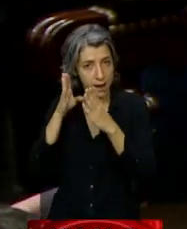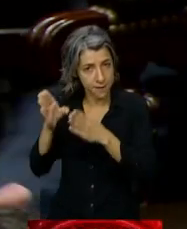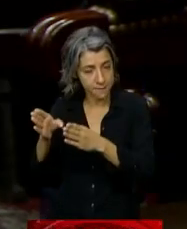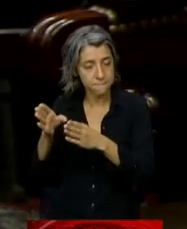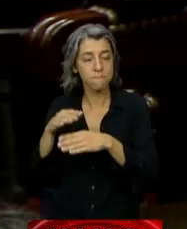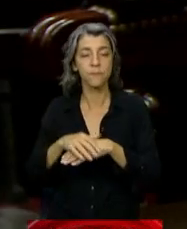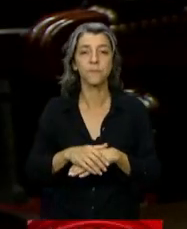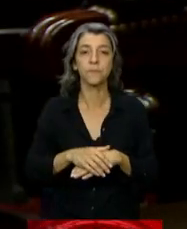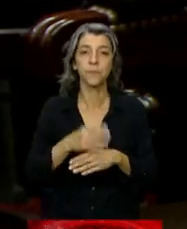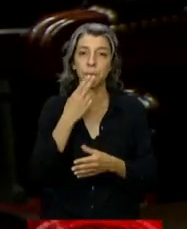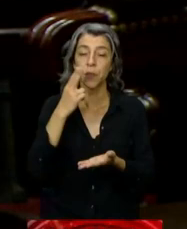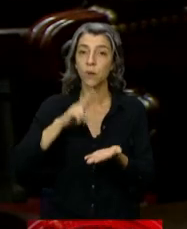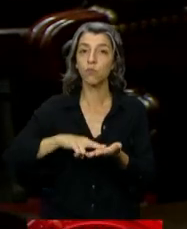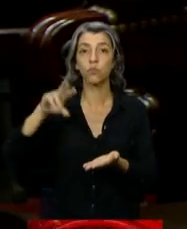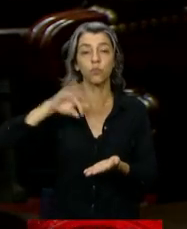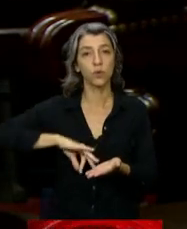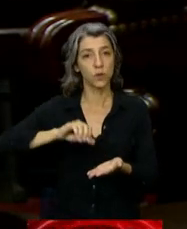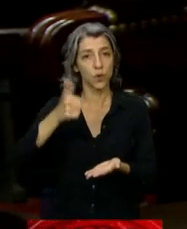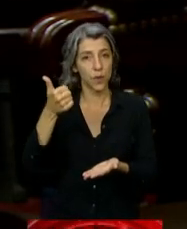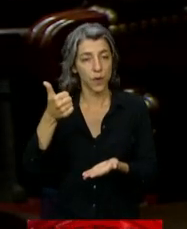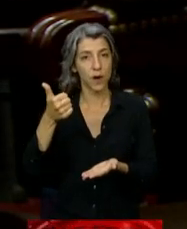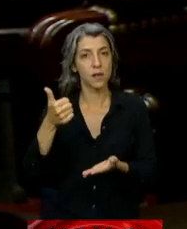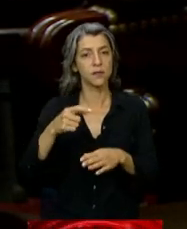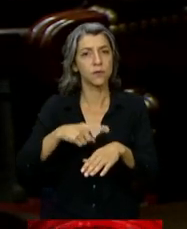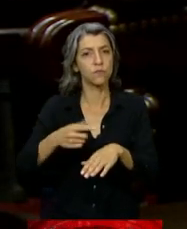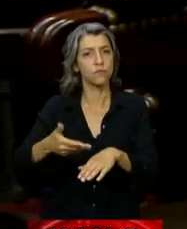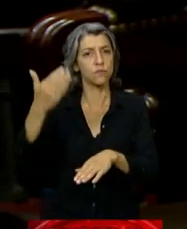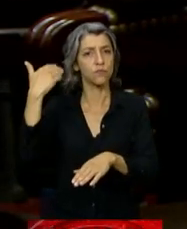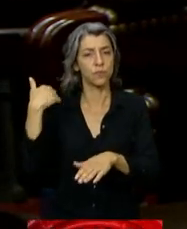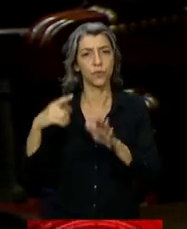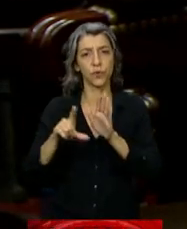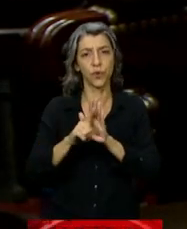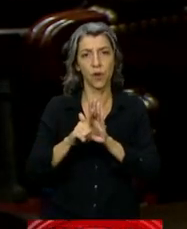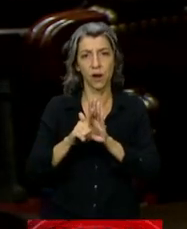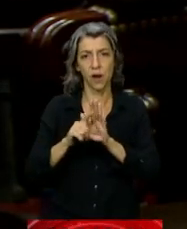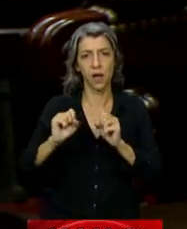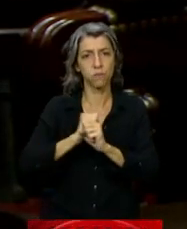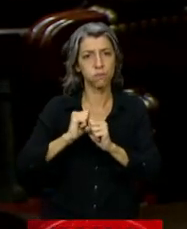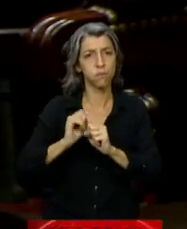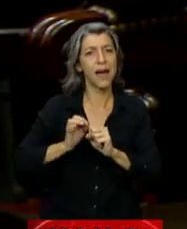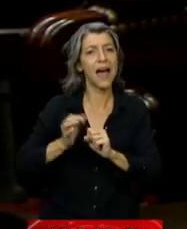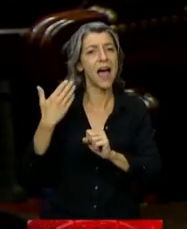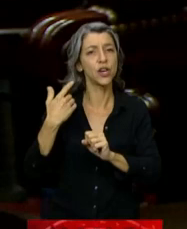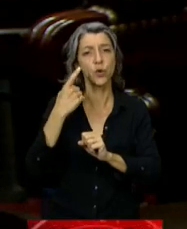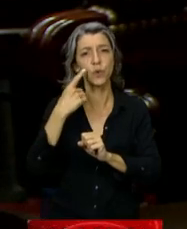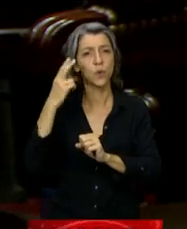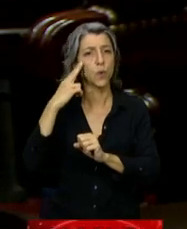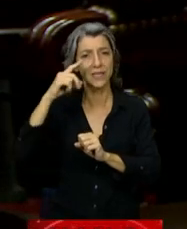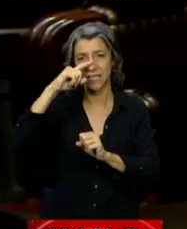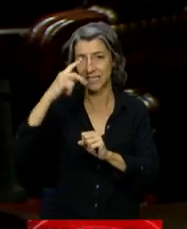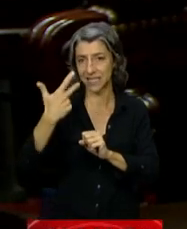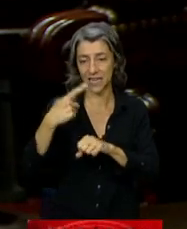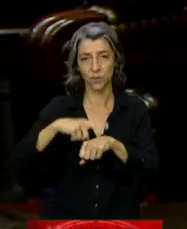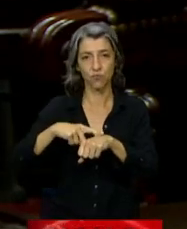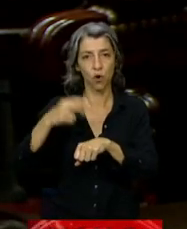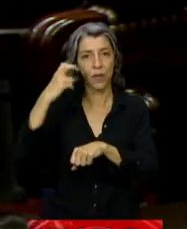Impuesto a las ganancias que se funda en una ley del año 1973 del general Perón,